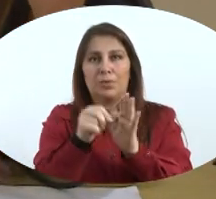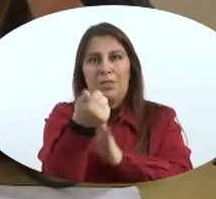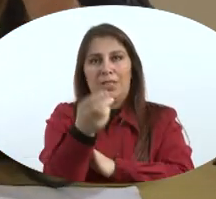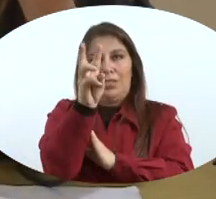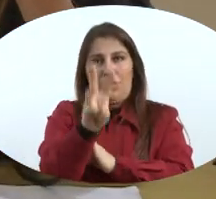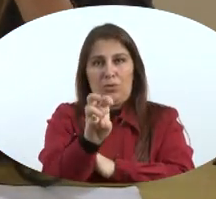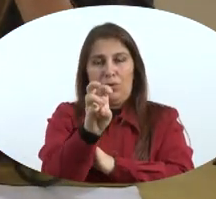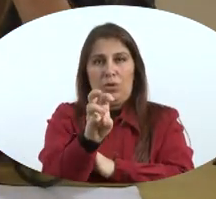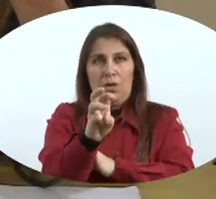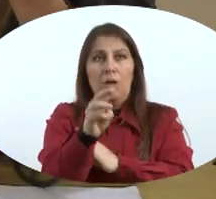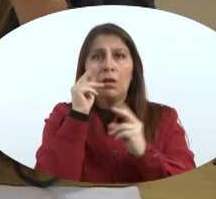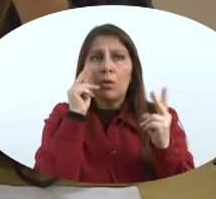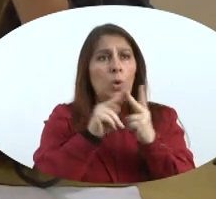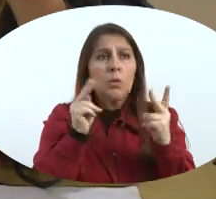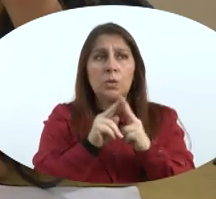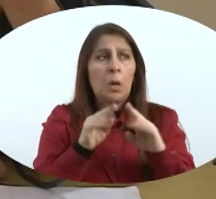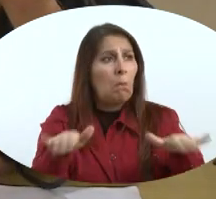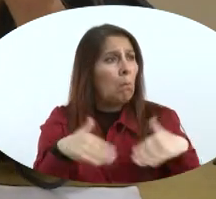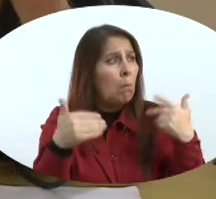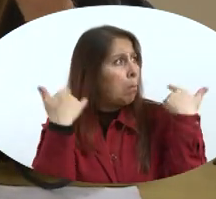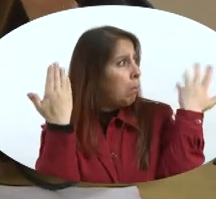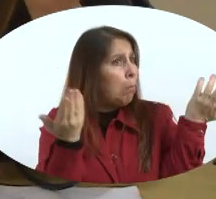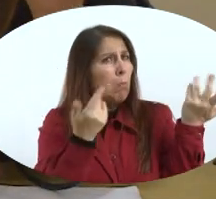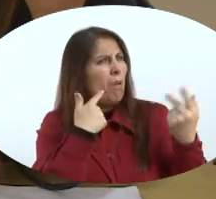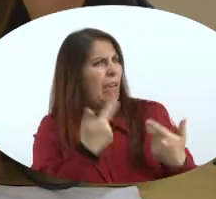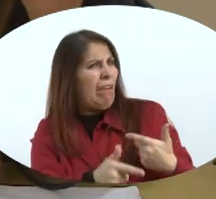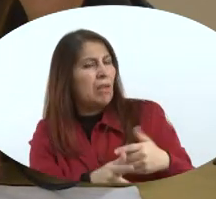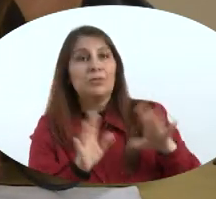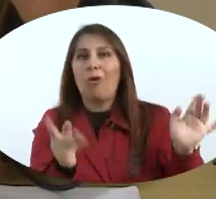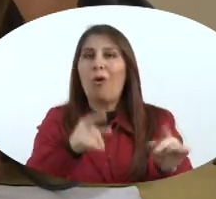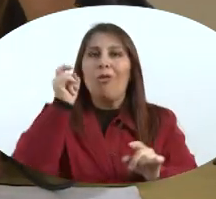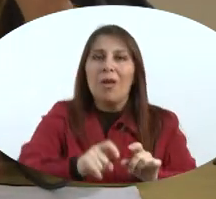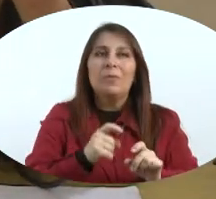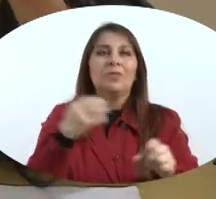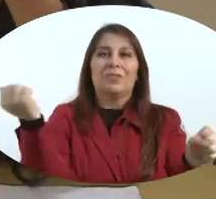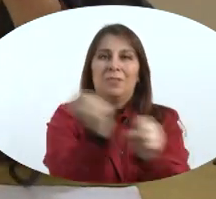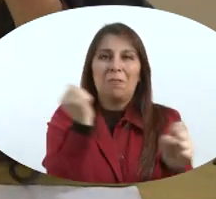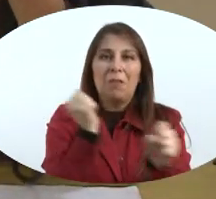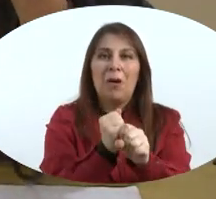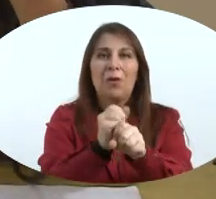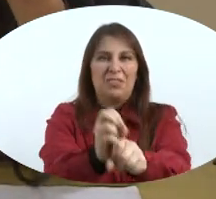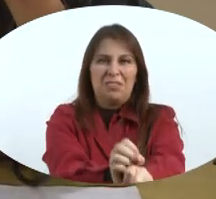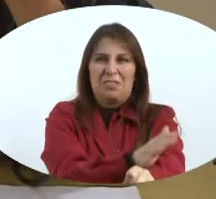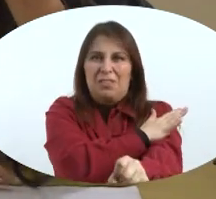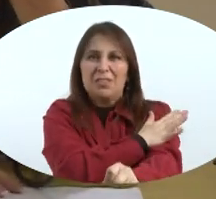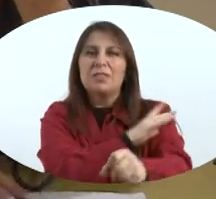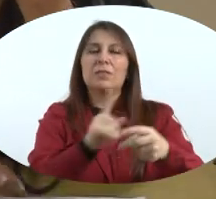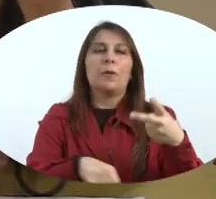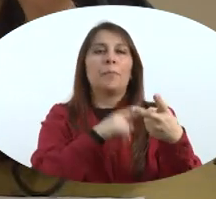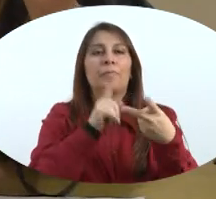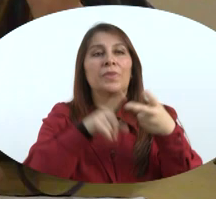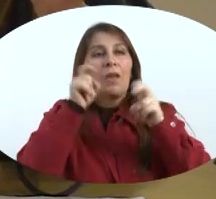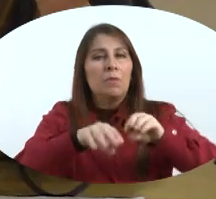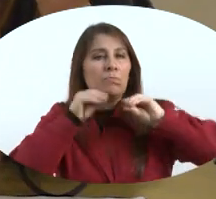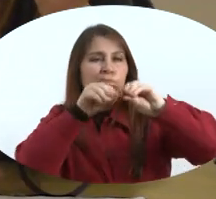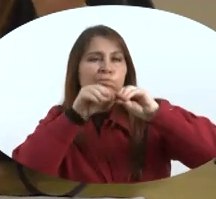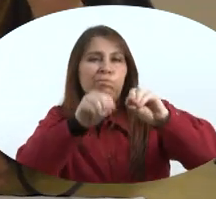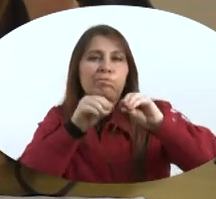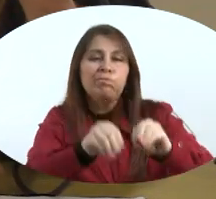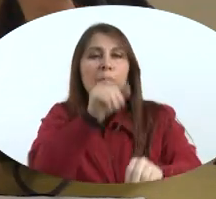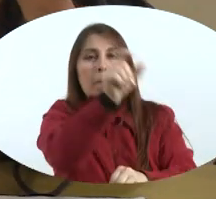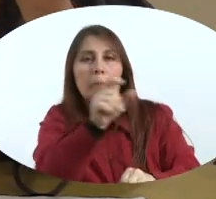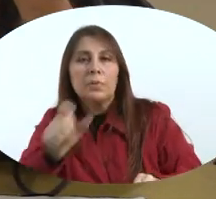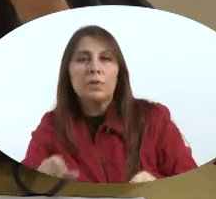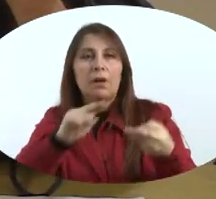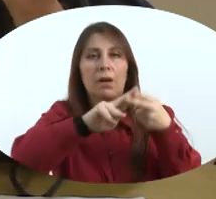conocimiento en torno al tema hay que generar jornadas de sensibilización hay que educar a la gente en cuestiones